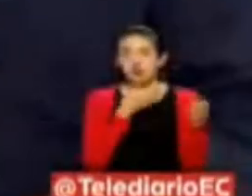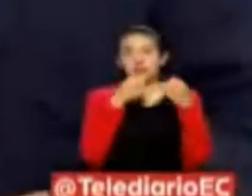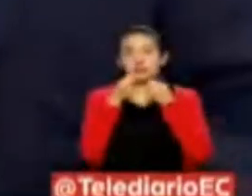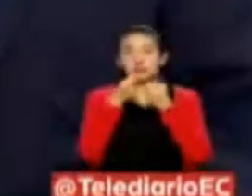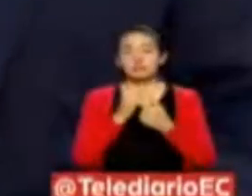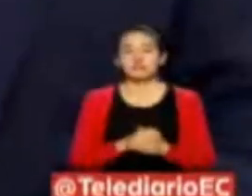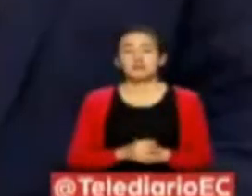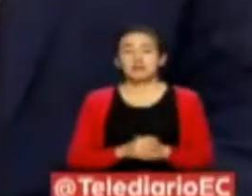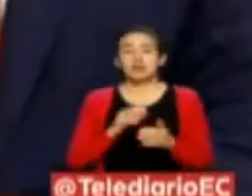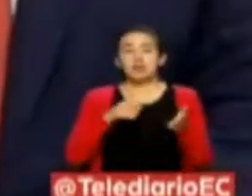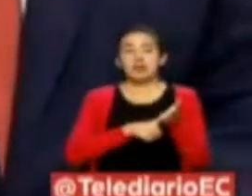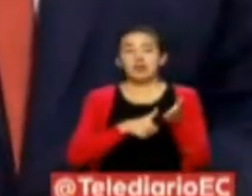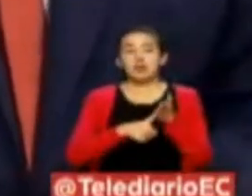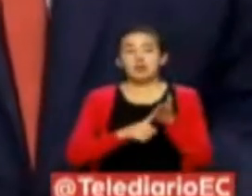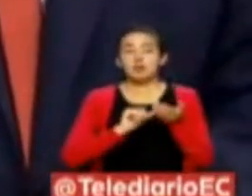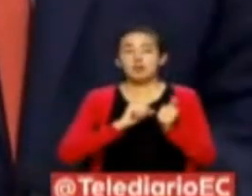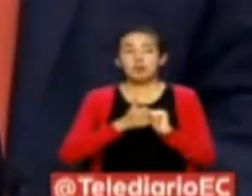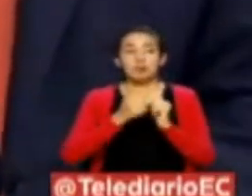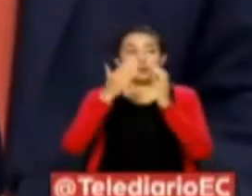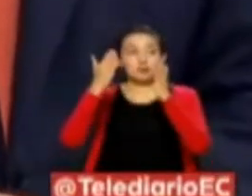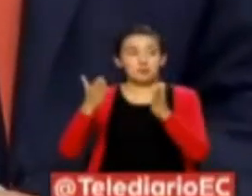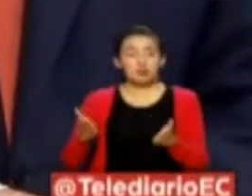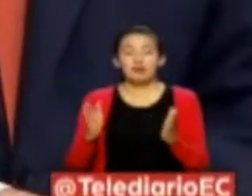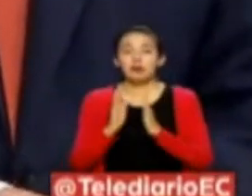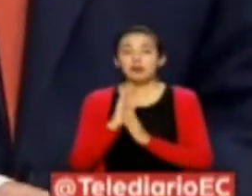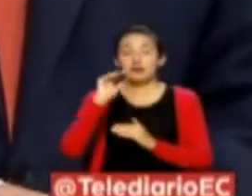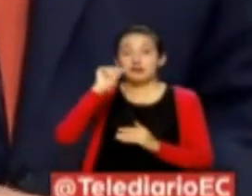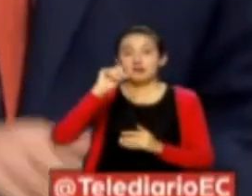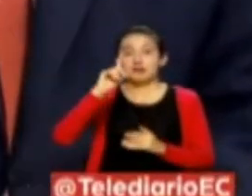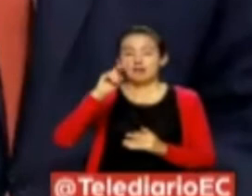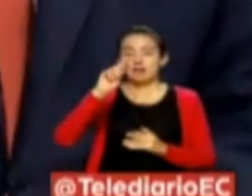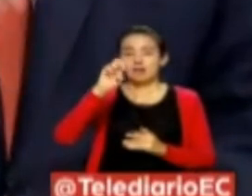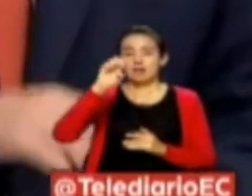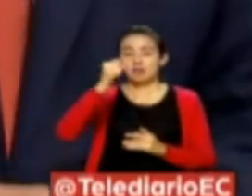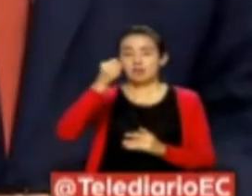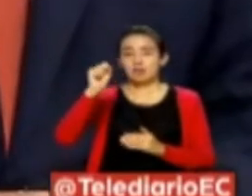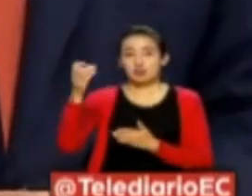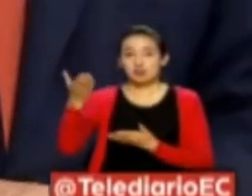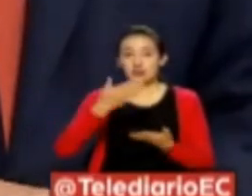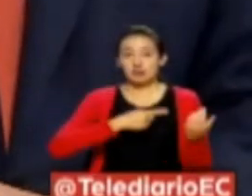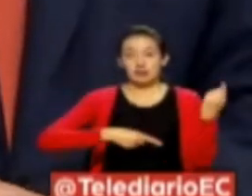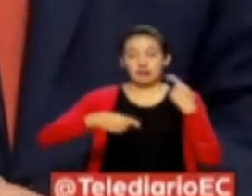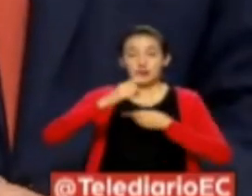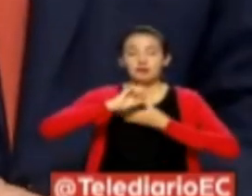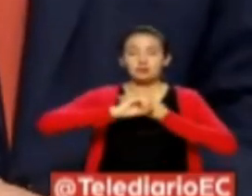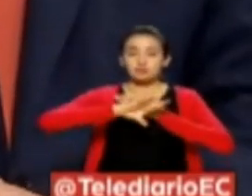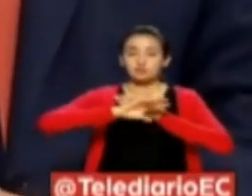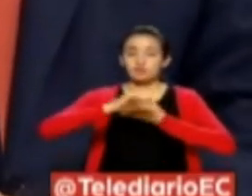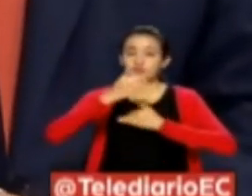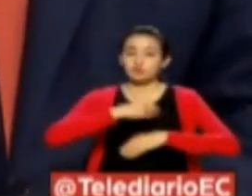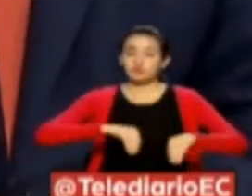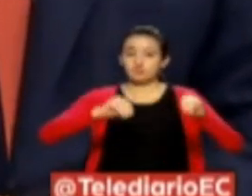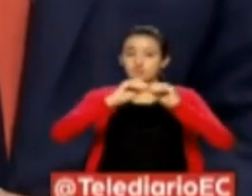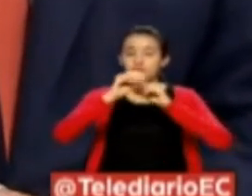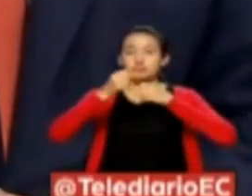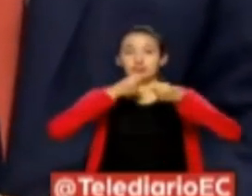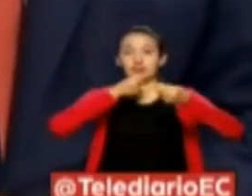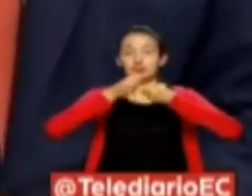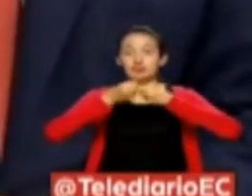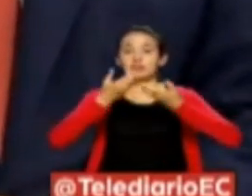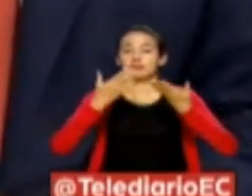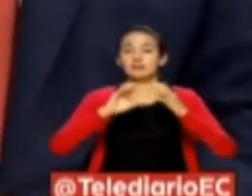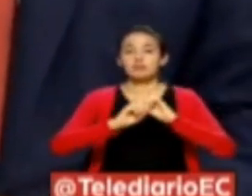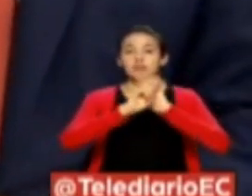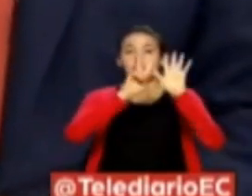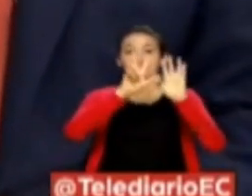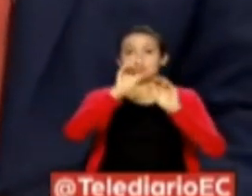la ministra del deporte andrea sotomayor aquí en primera impresión brevísimo corte regresamos con más de lo anunciado siete de la